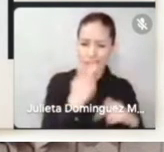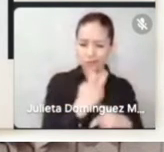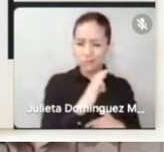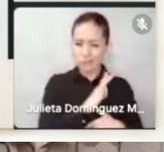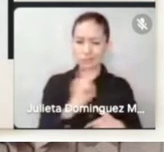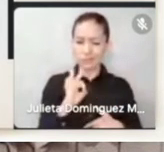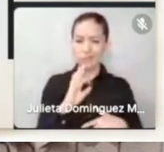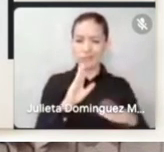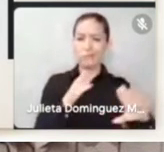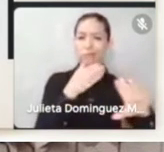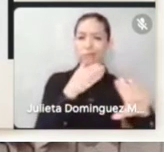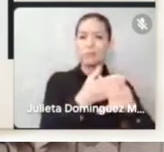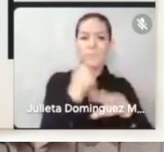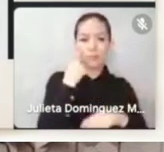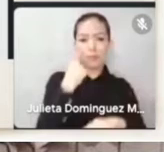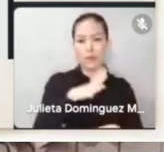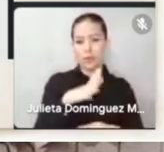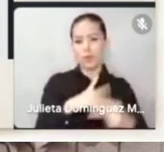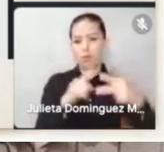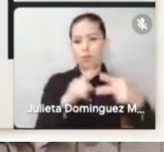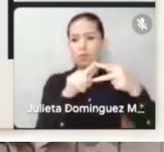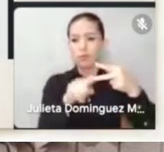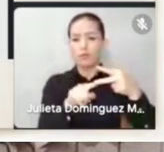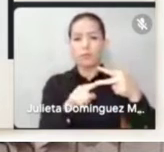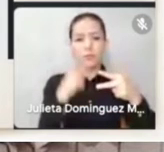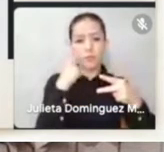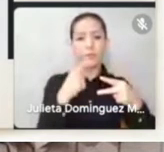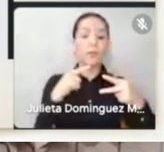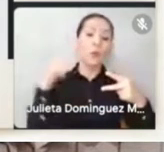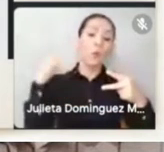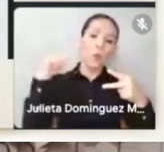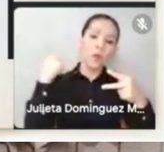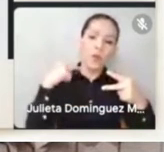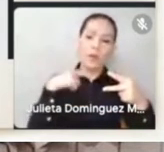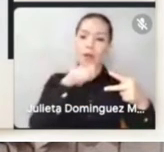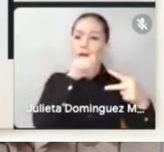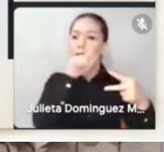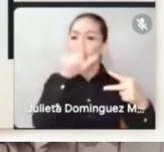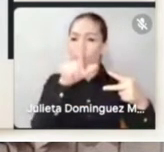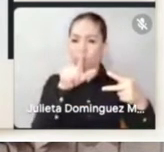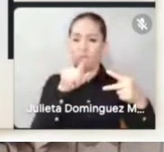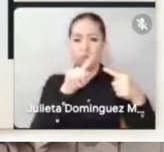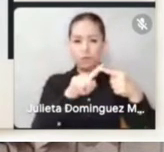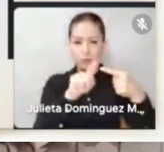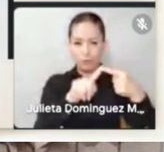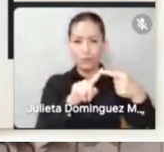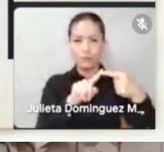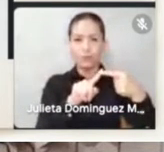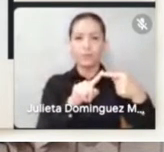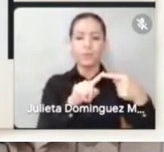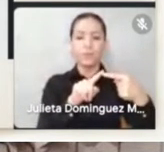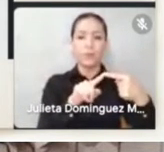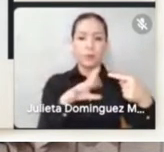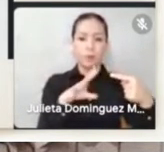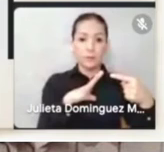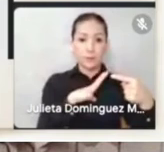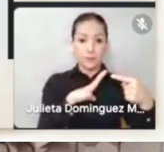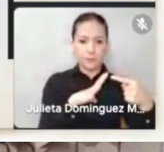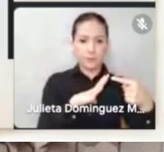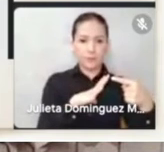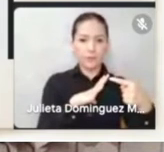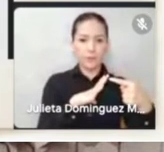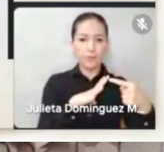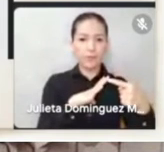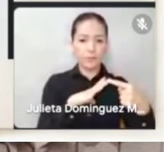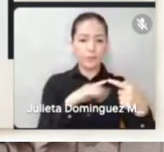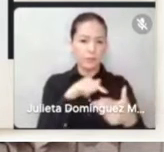Menciona dos en específico. Uno, en la ciudad de Guadalajara, Jalisco, que versa sobre un espacio geográfico diverso a